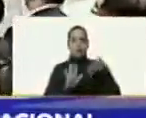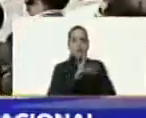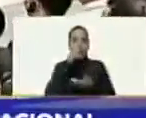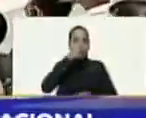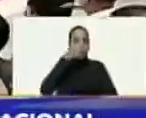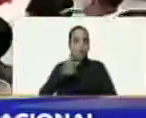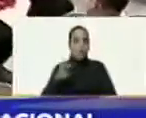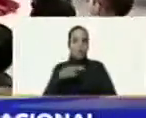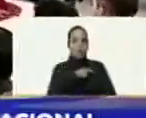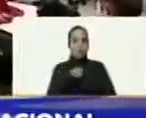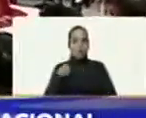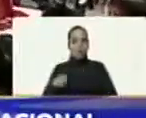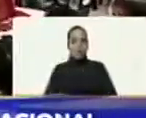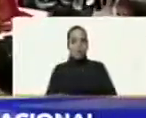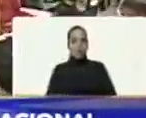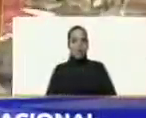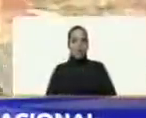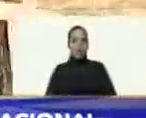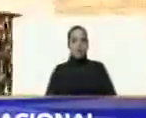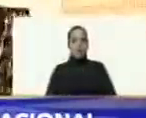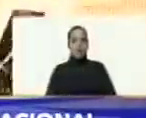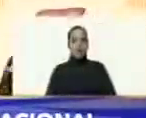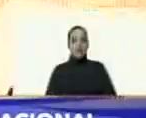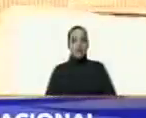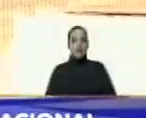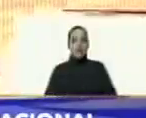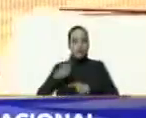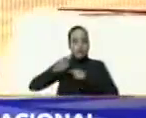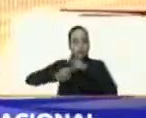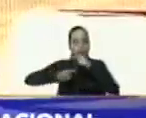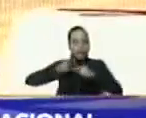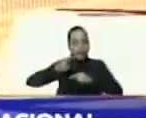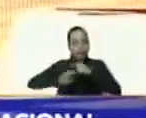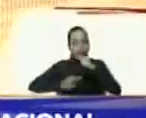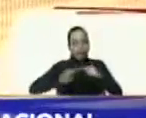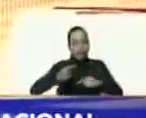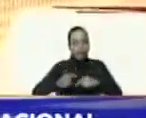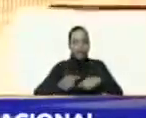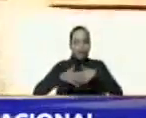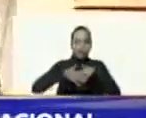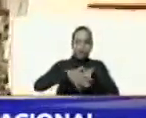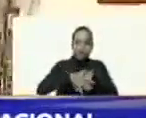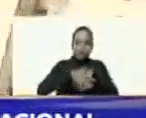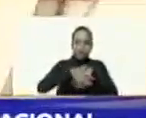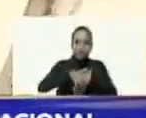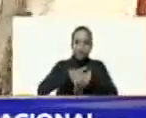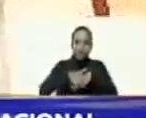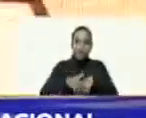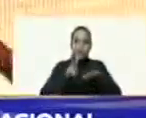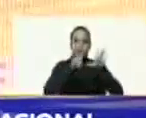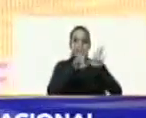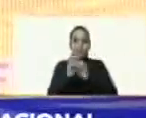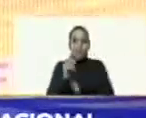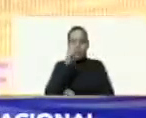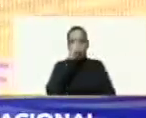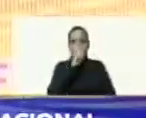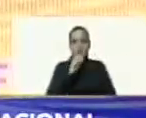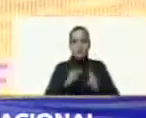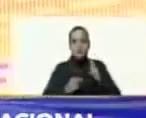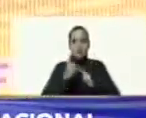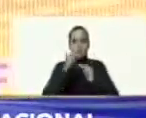chino en la larga travesía, en la larga marcha de 70 años